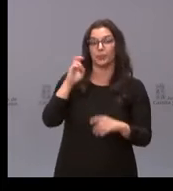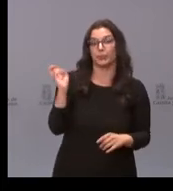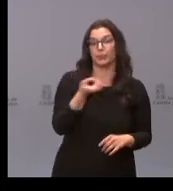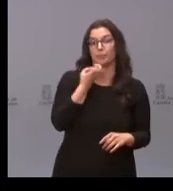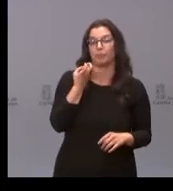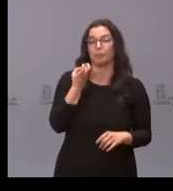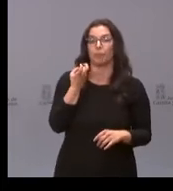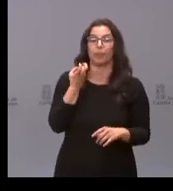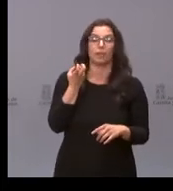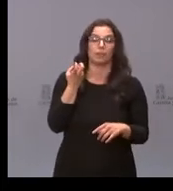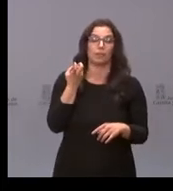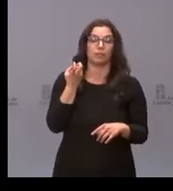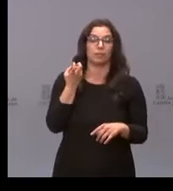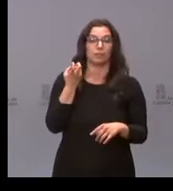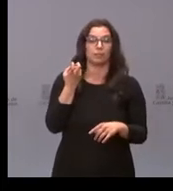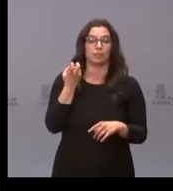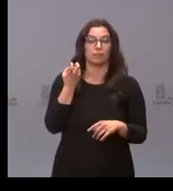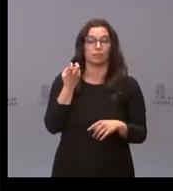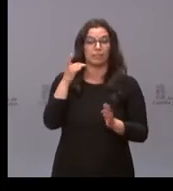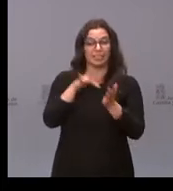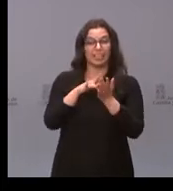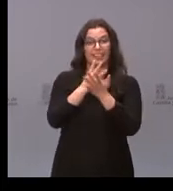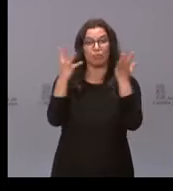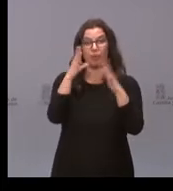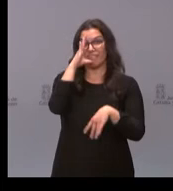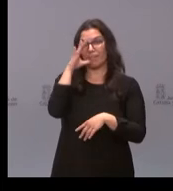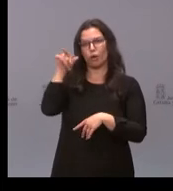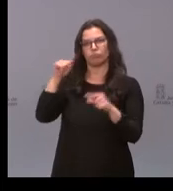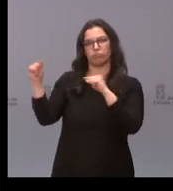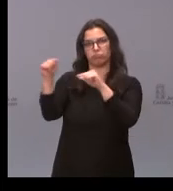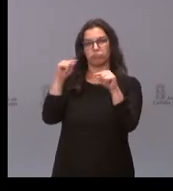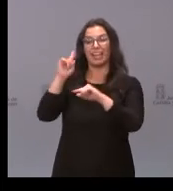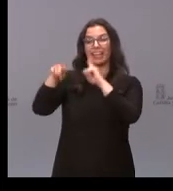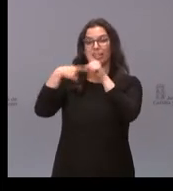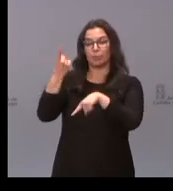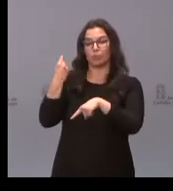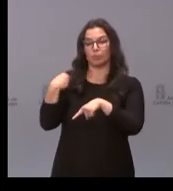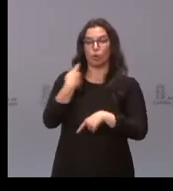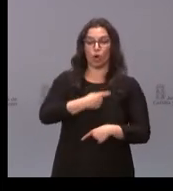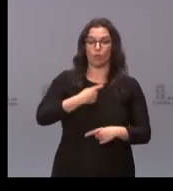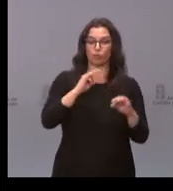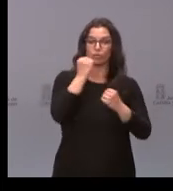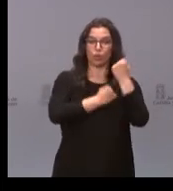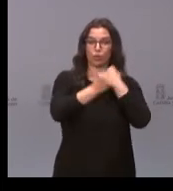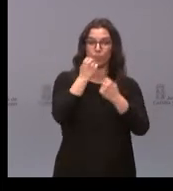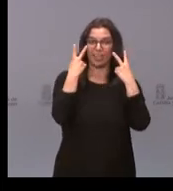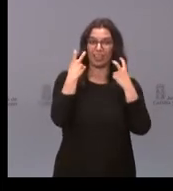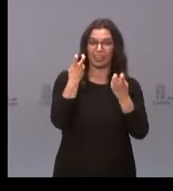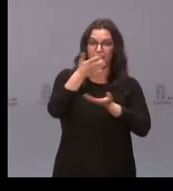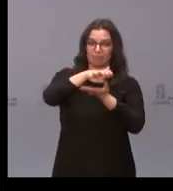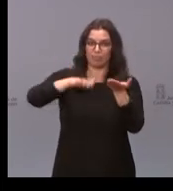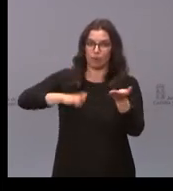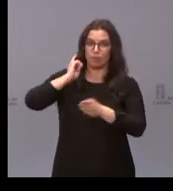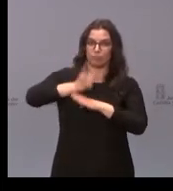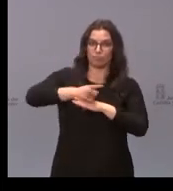produjo el debate totalidad como digo el 19 de febrero y el dictamen favorable de la comisión de economía hacienda de las cortes de castilla y león'